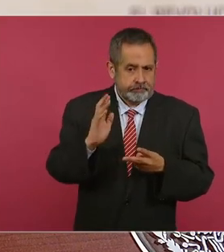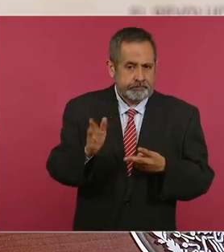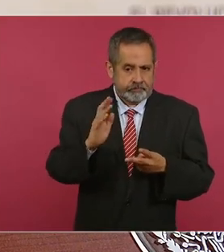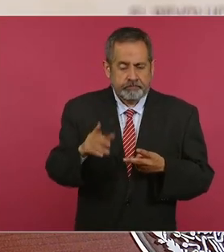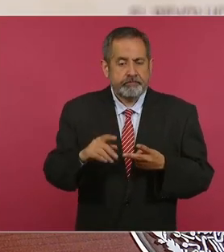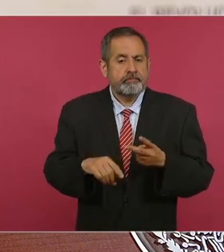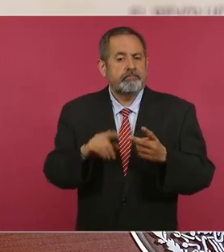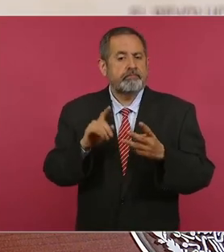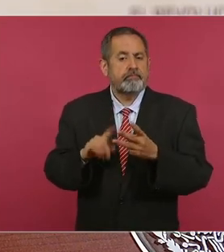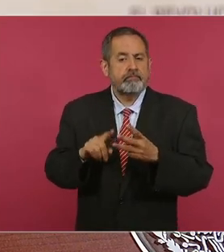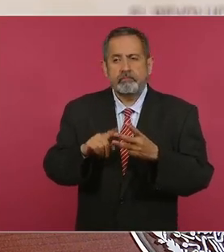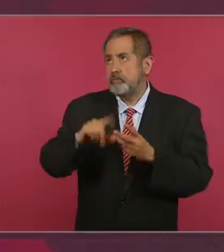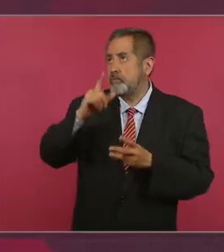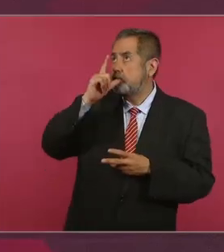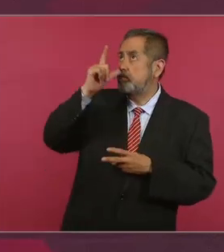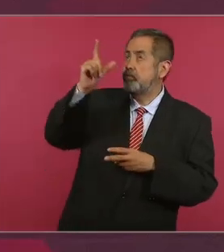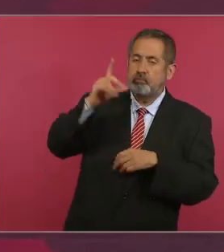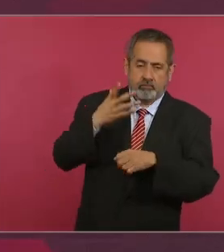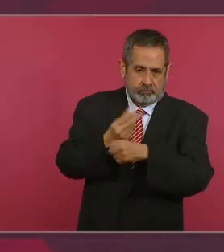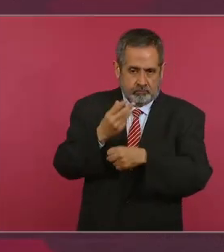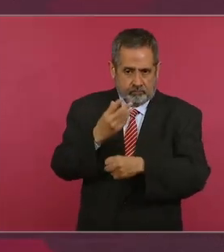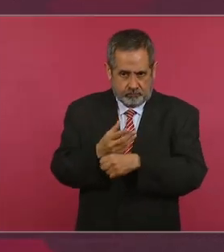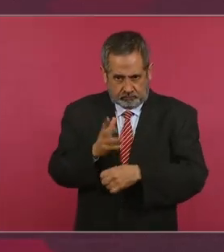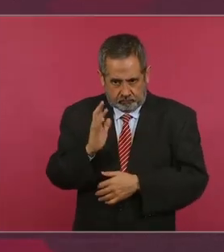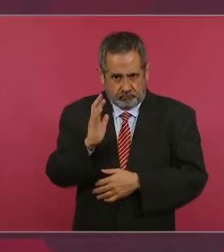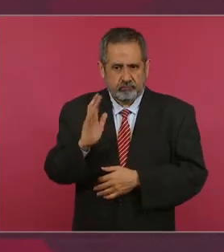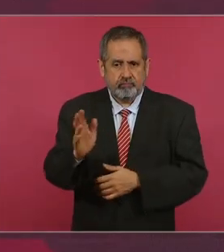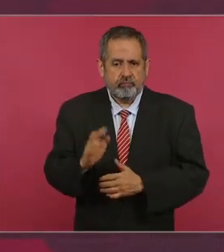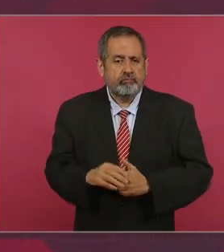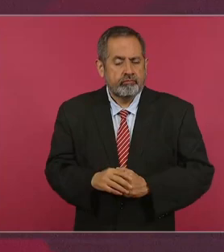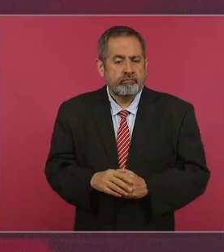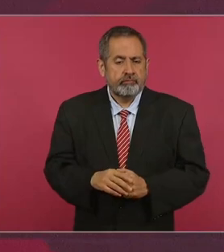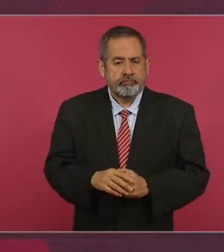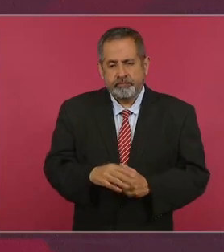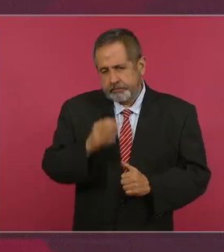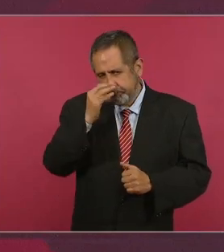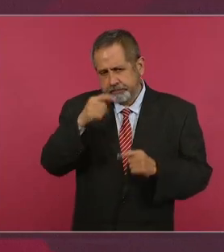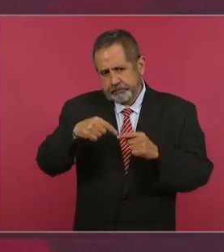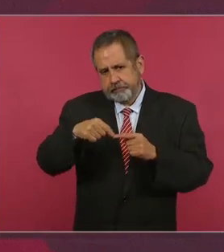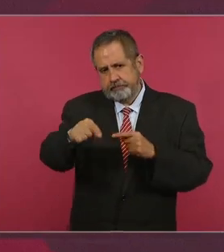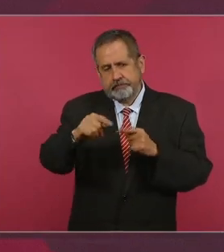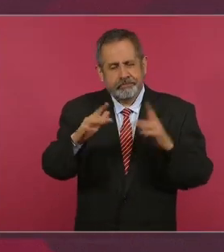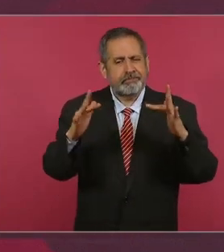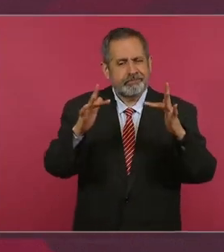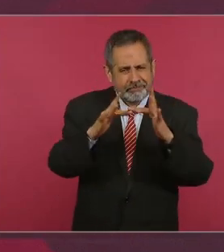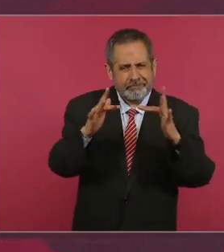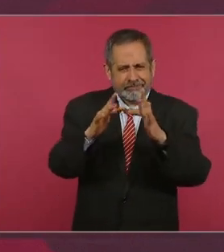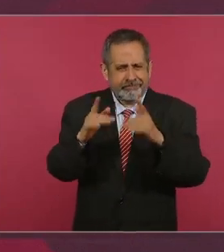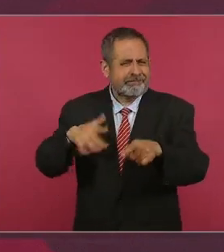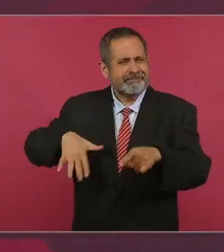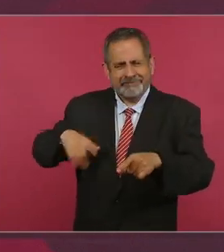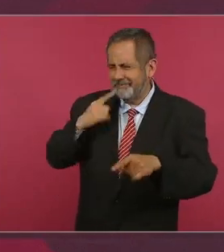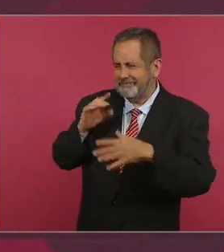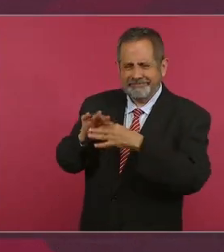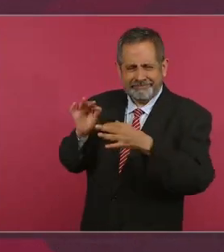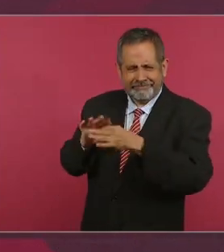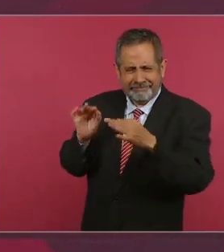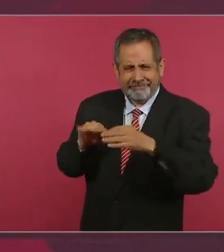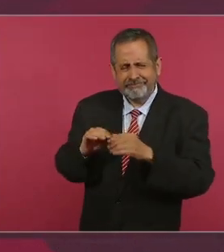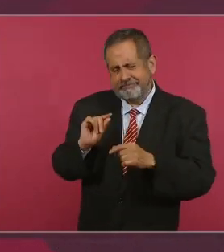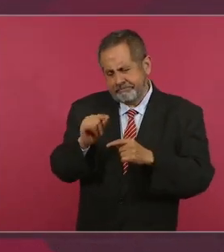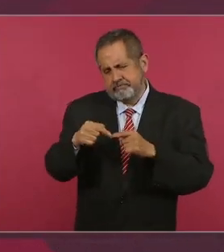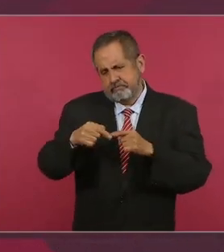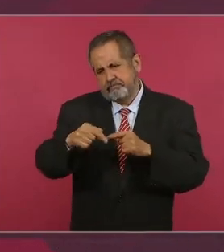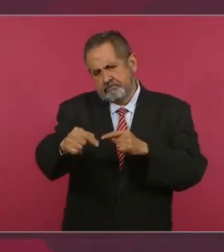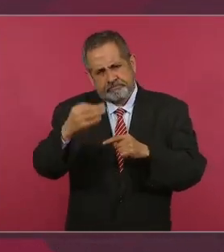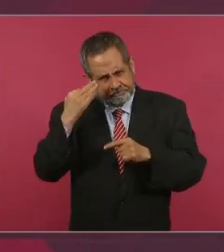con la luz, va a llevar algún tiempo lo de la conexión, todo esto que están manejando, ¿no? De